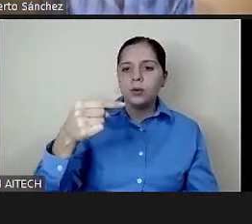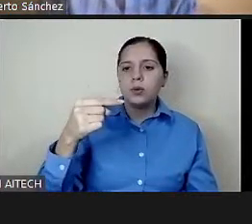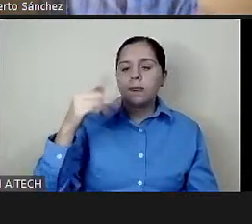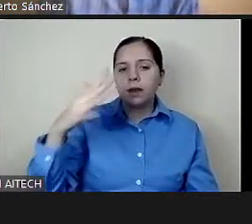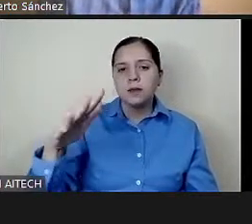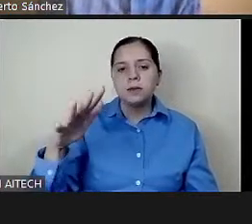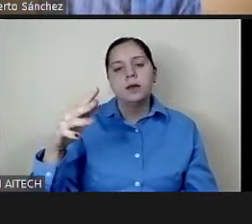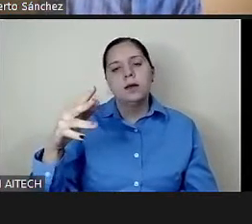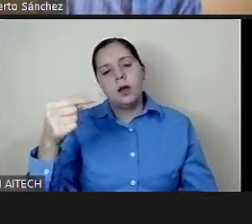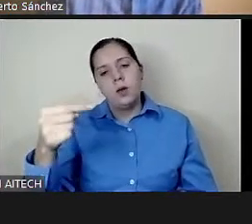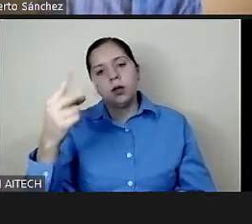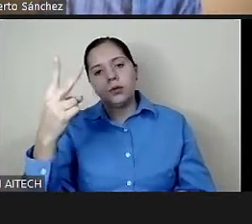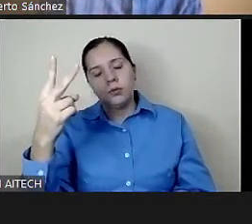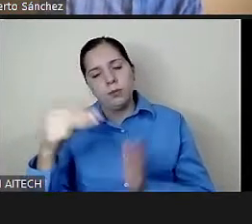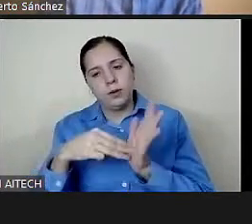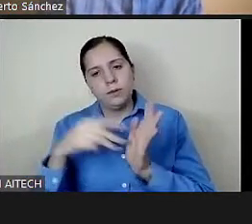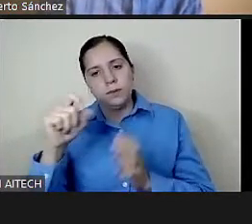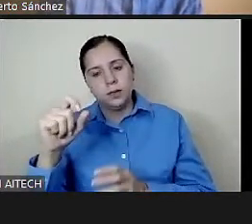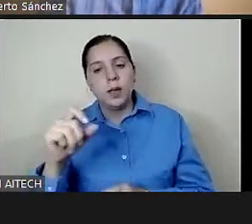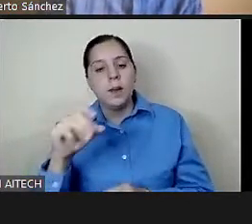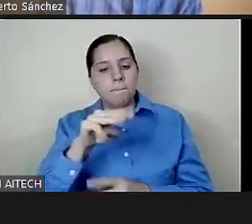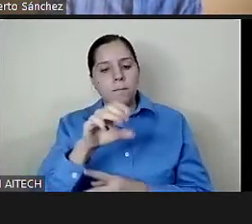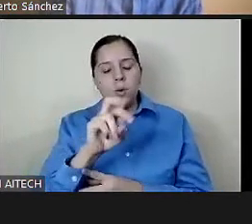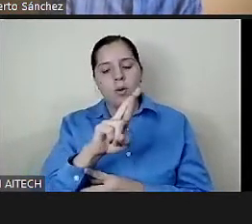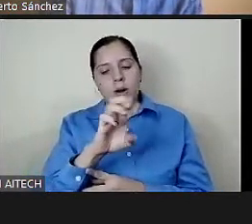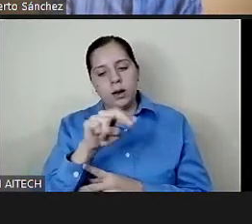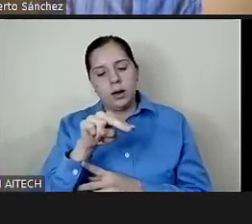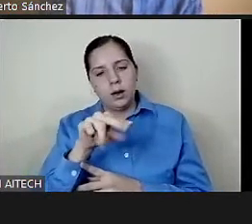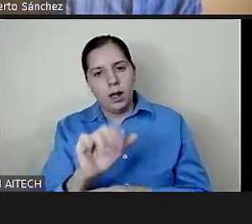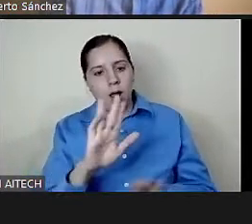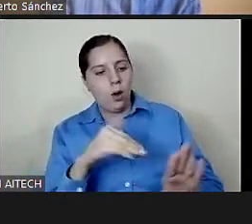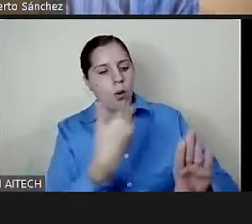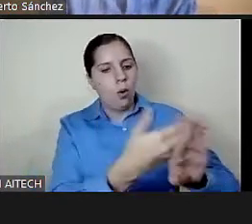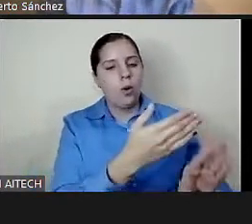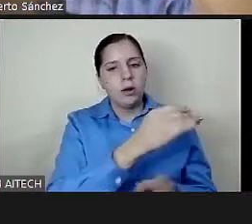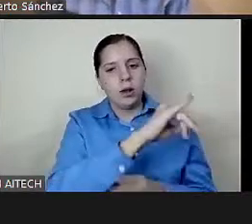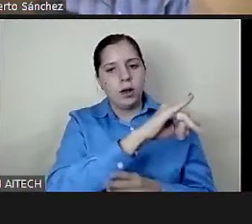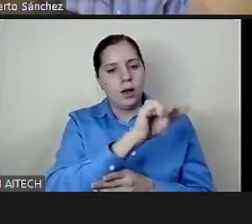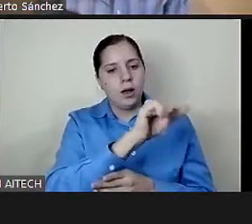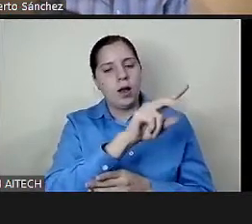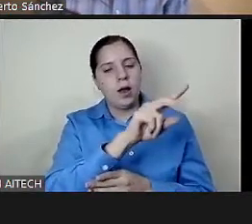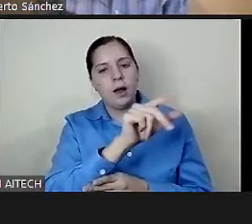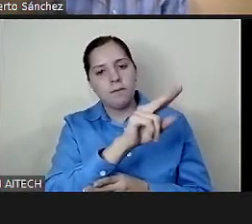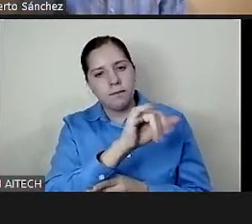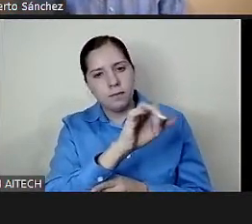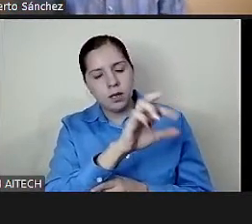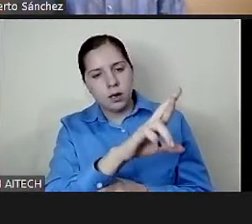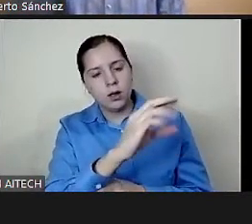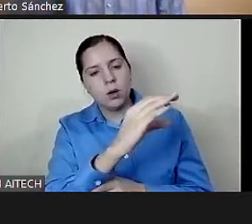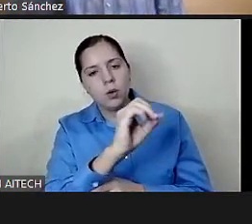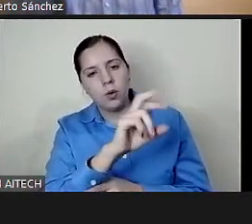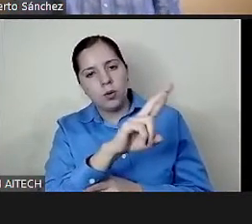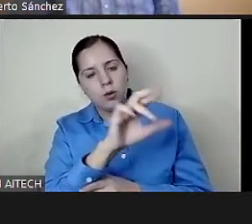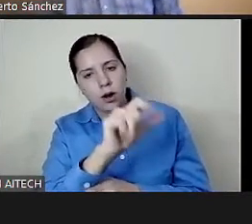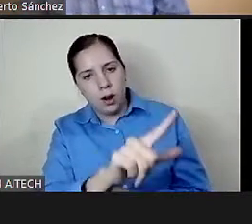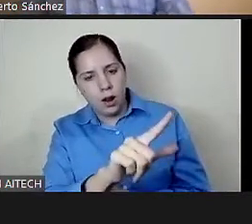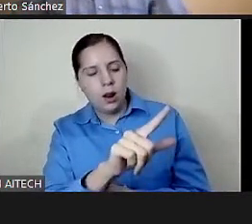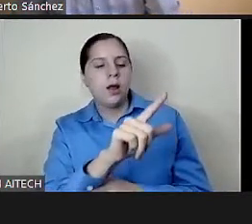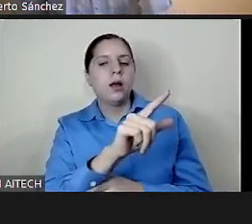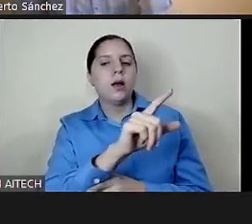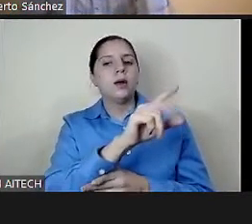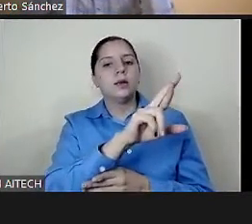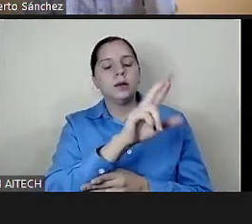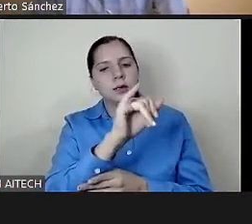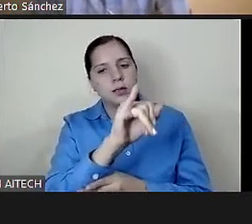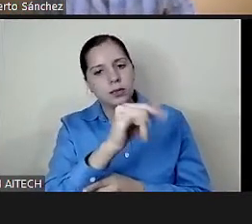IEE-PSO-10/2020, promovido por el Partido Morena, en contra de Javier Corral Jurado, María Eugenia Campos Galván, Mario Mata Carrasco, Miguel Alonso Rix Baeza,